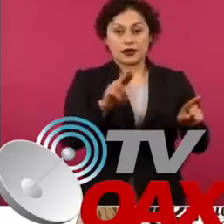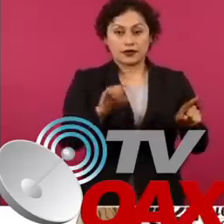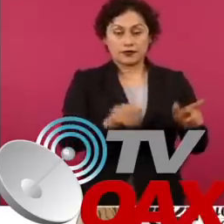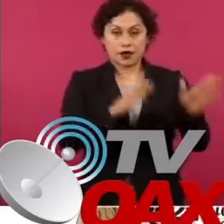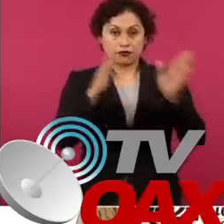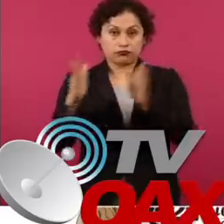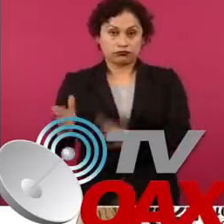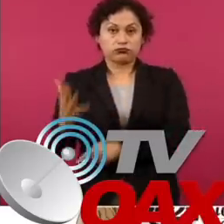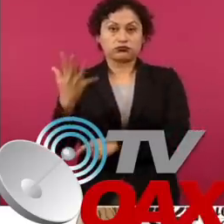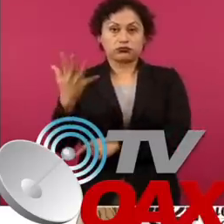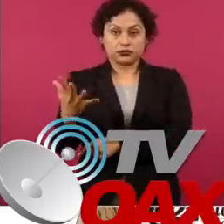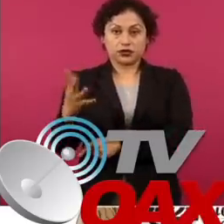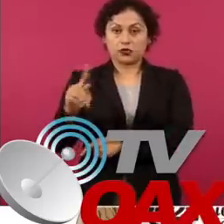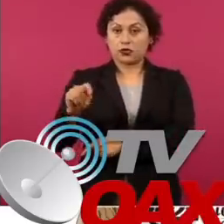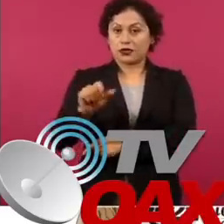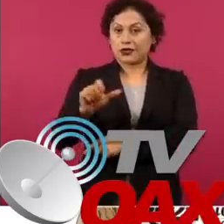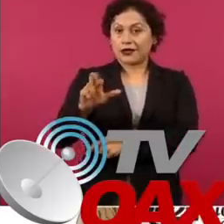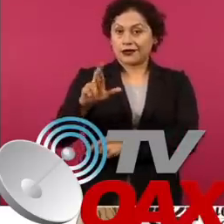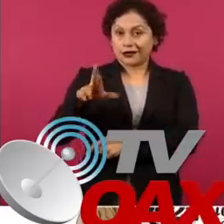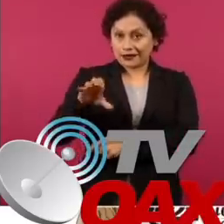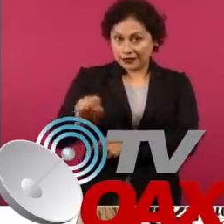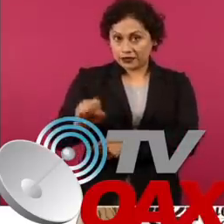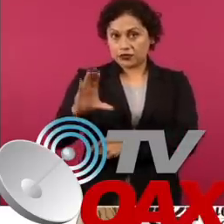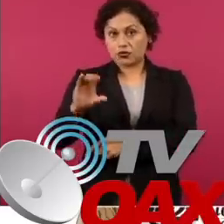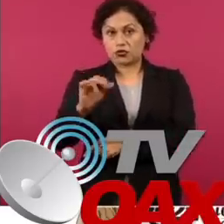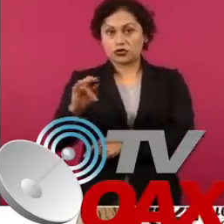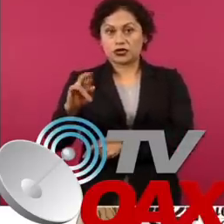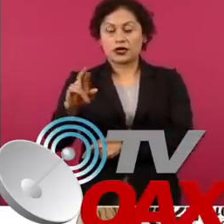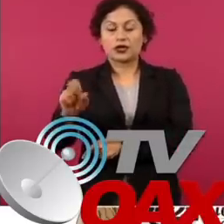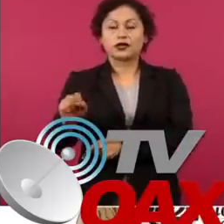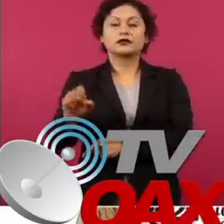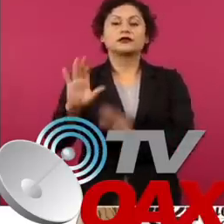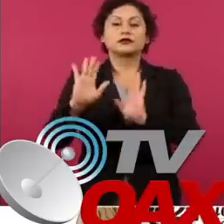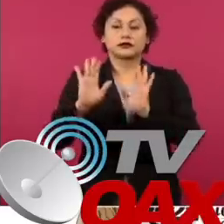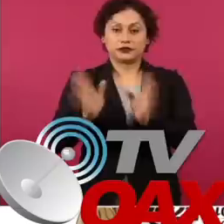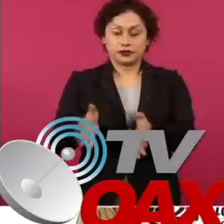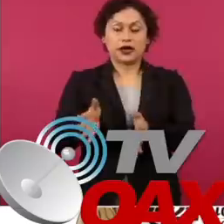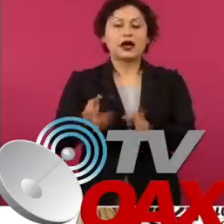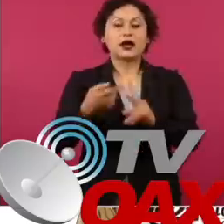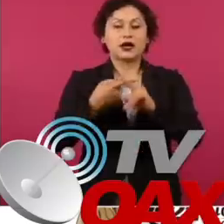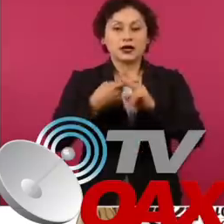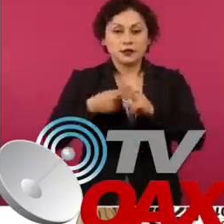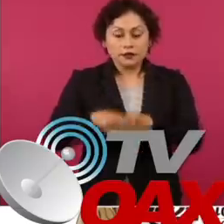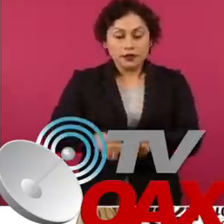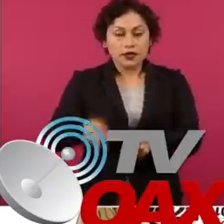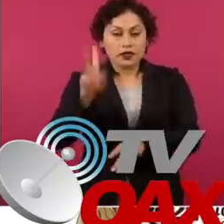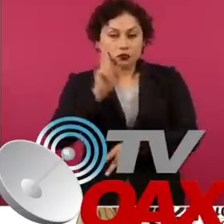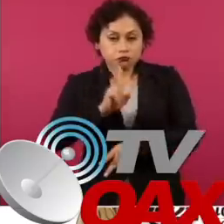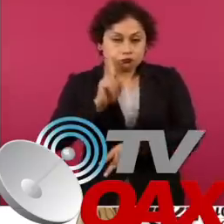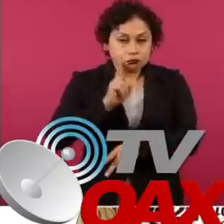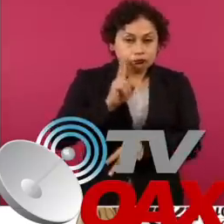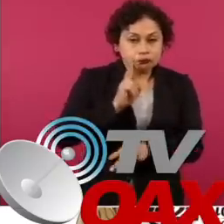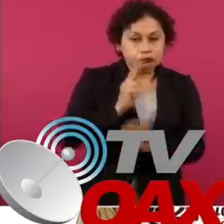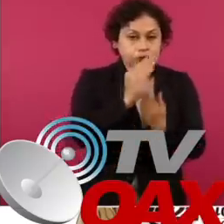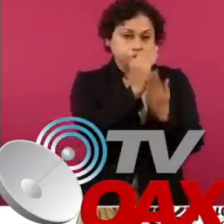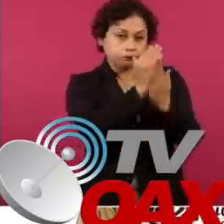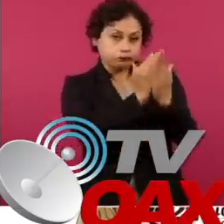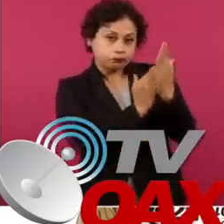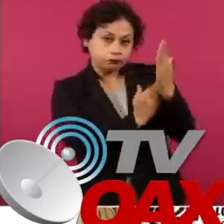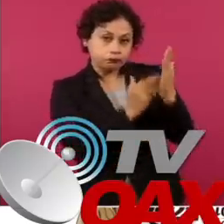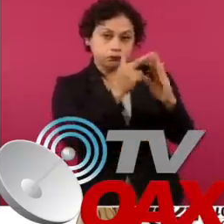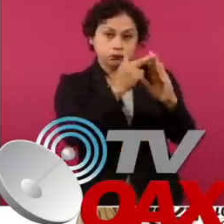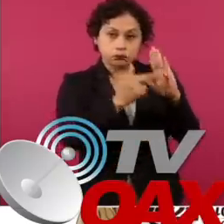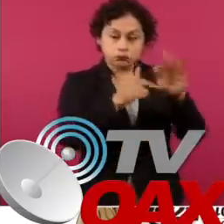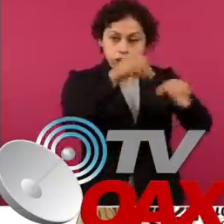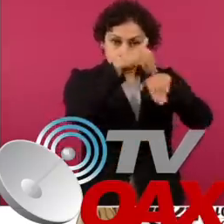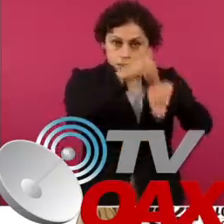el Talleres y Cocheras. Se encuentran ya en su primera fase, dentro de las cuales se ha concluido con los protocolos de pruebas de la